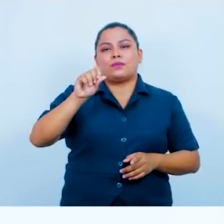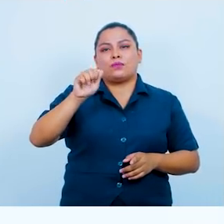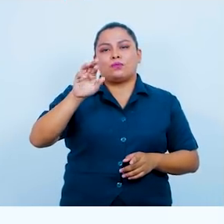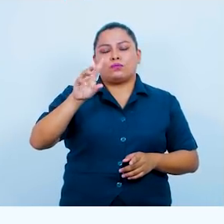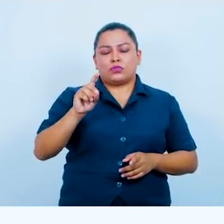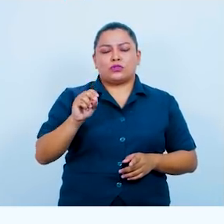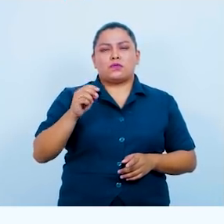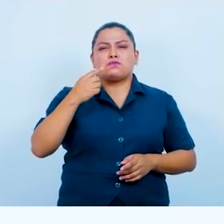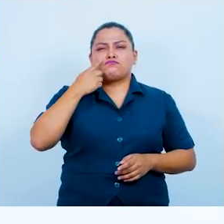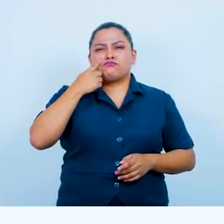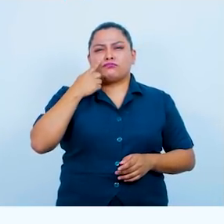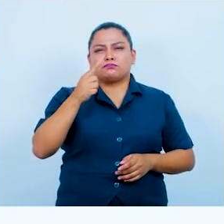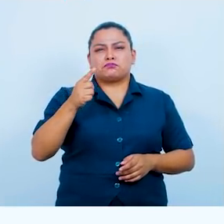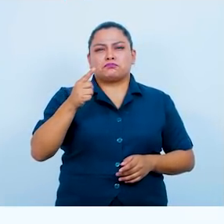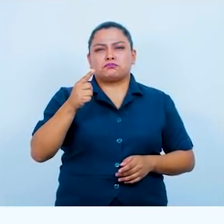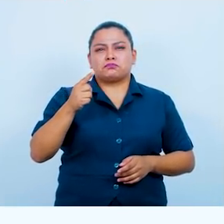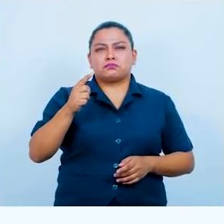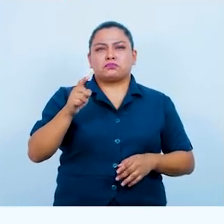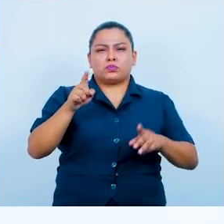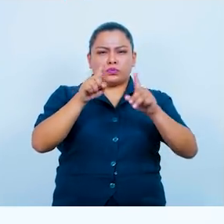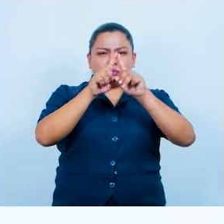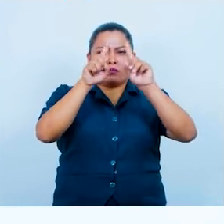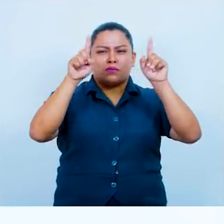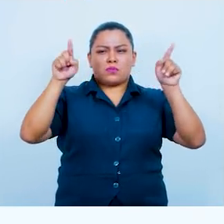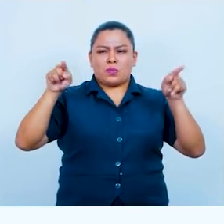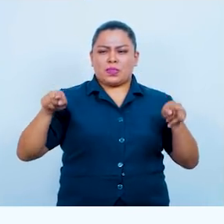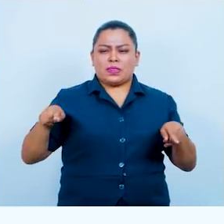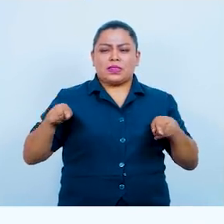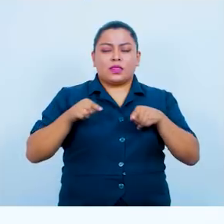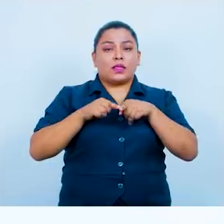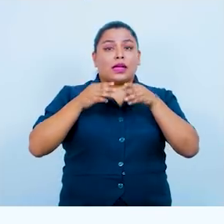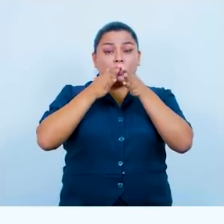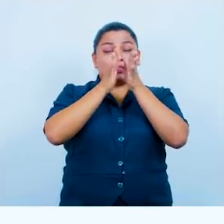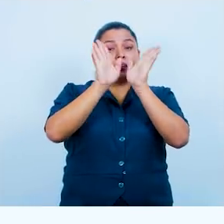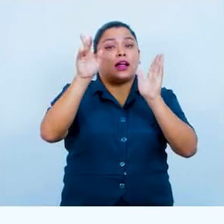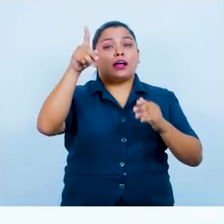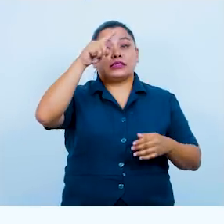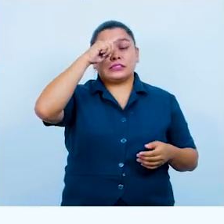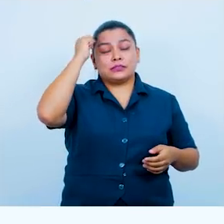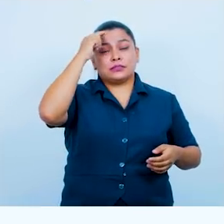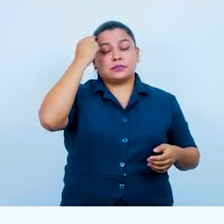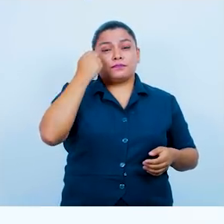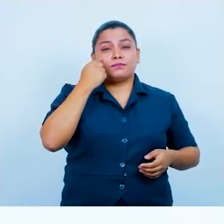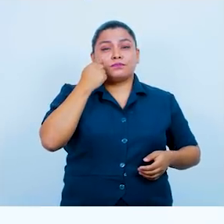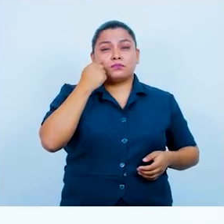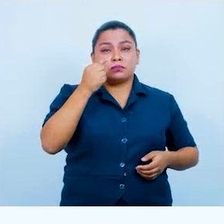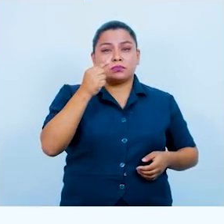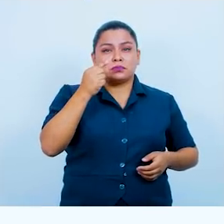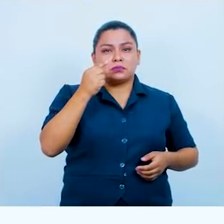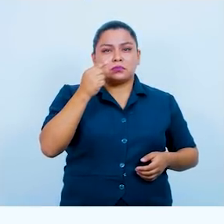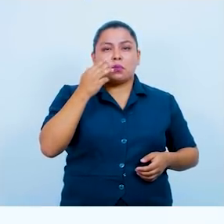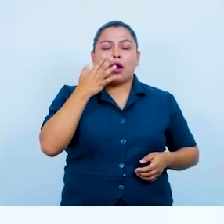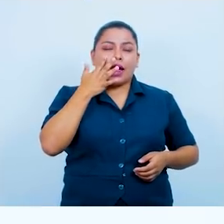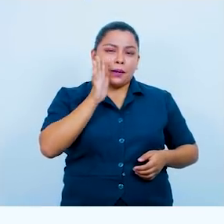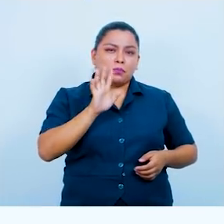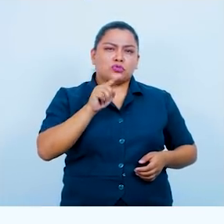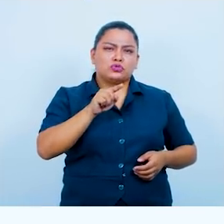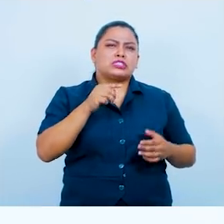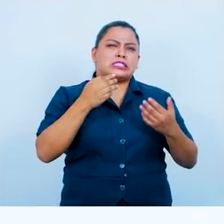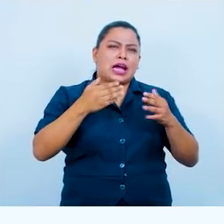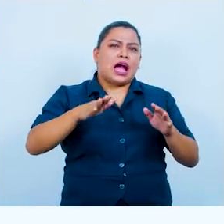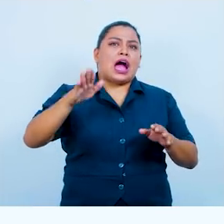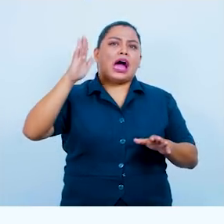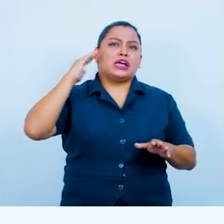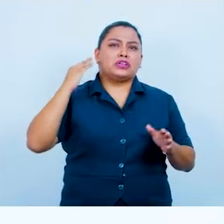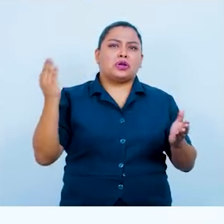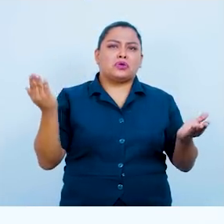herramienta, podrás visualizar el tablón general de trabajo, en el cual podrás apreciar los Jamboard creados recientemente, si es que